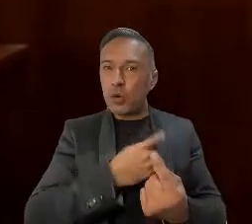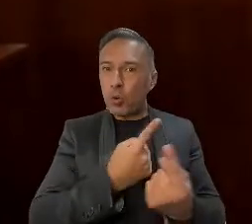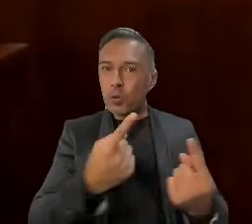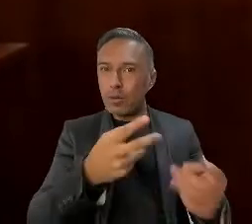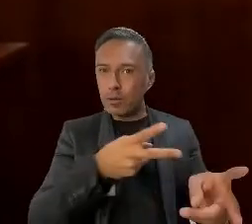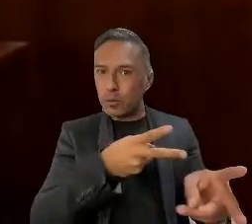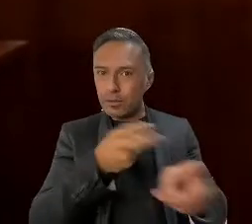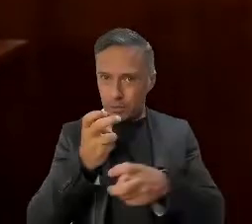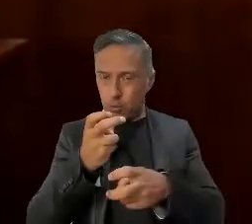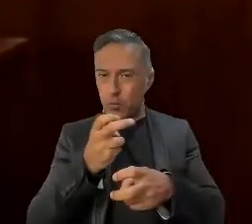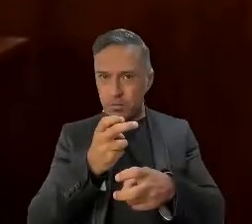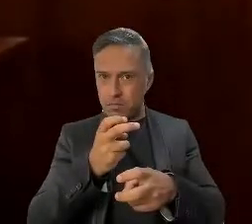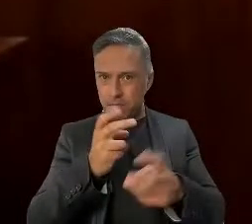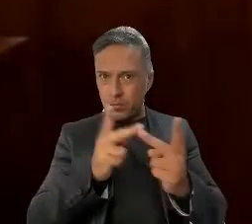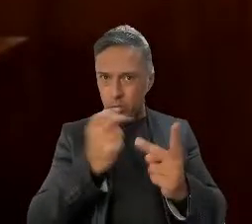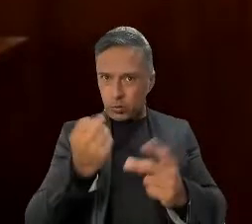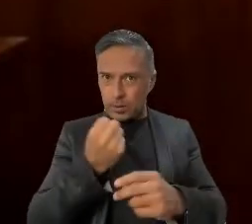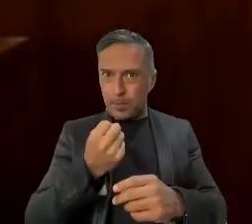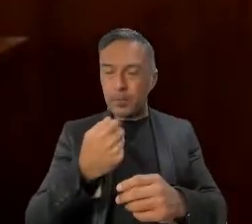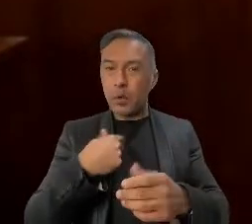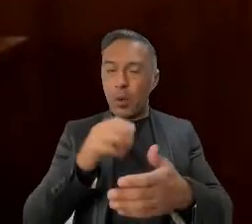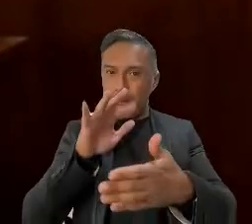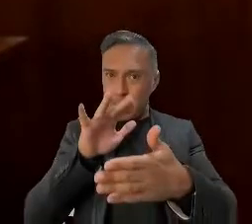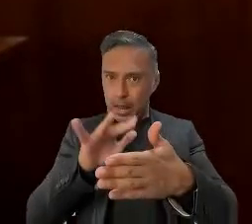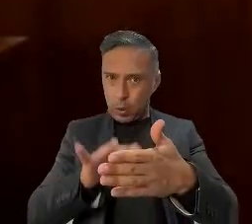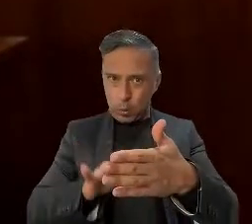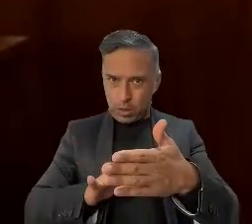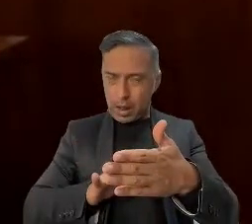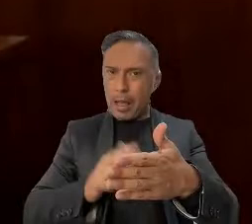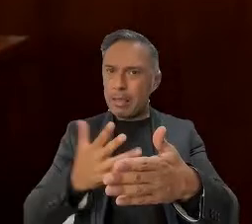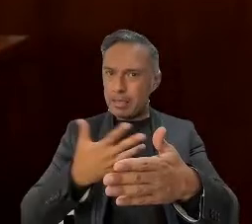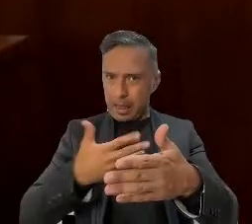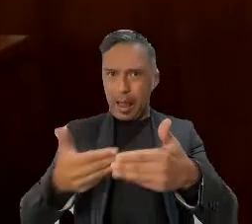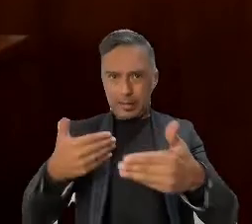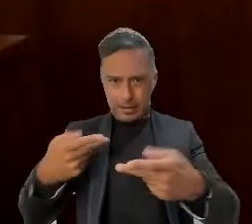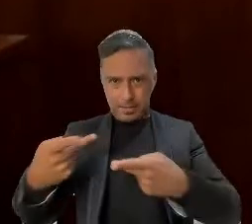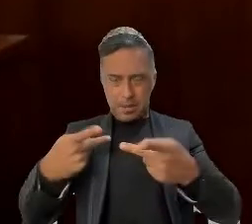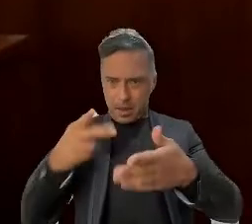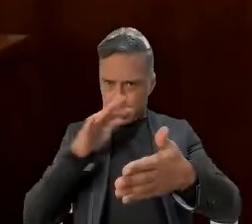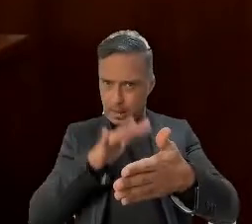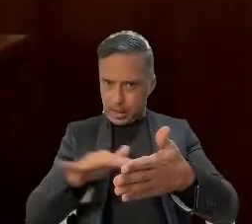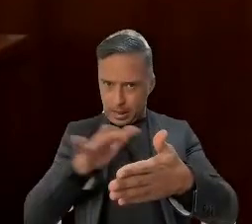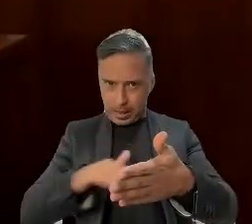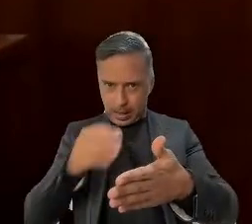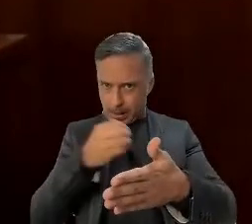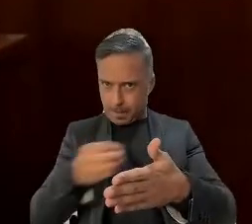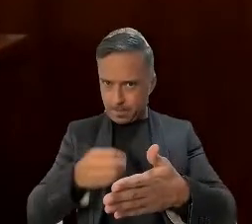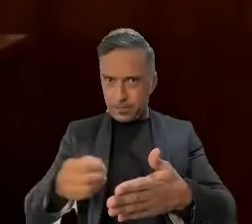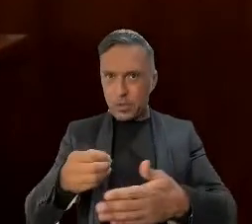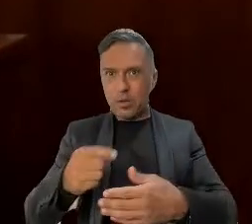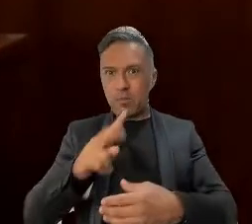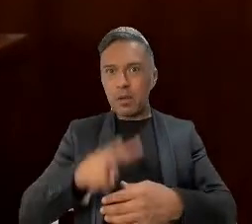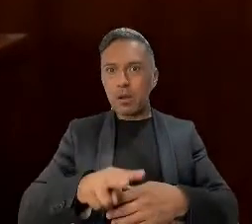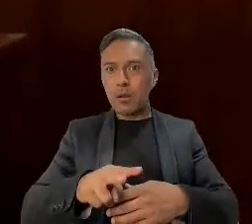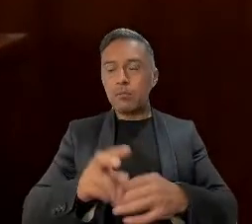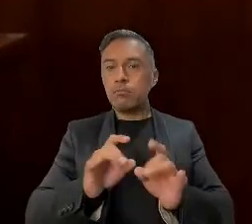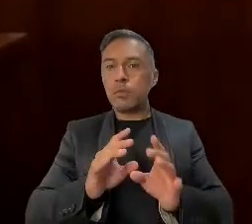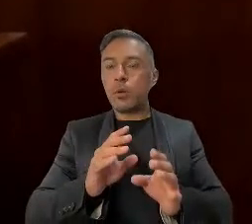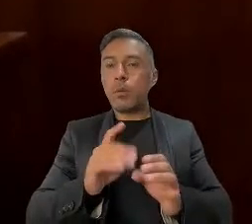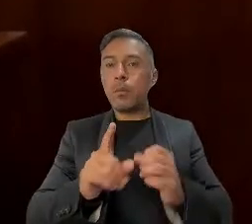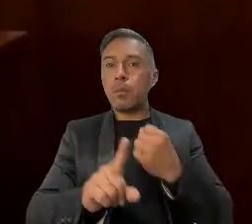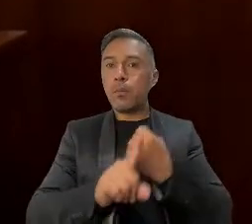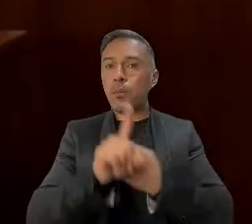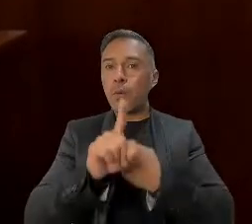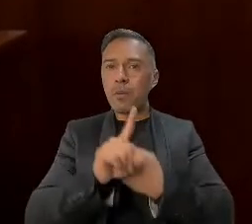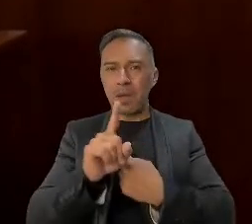voy a dar la lectura íntegra tal cual la traigo sin embargo insisto lejos de ser una circunstancia de problema Yo creo